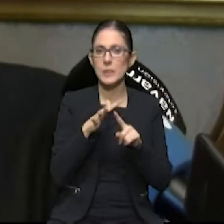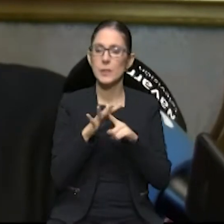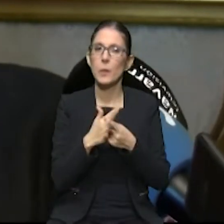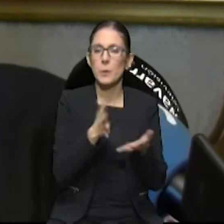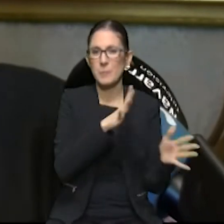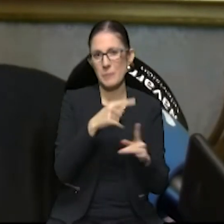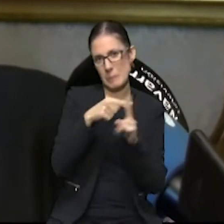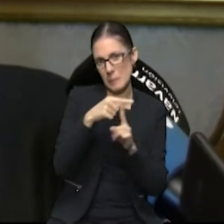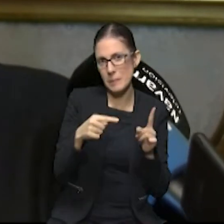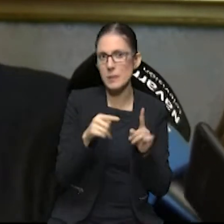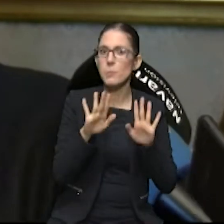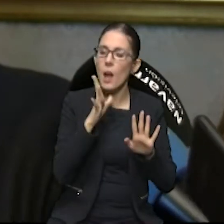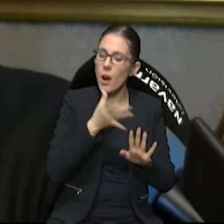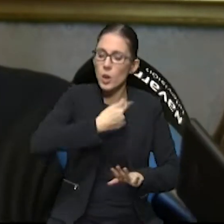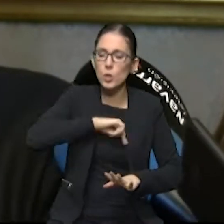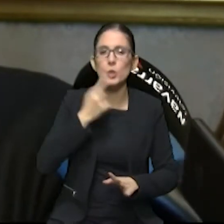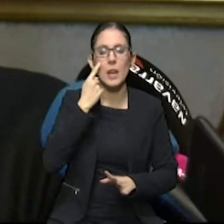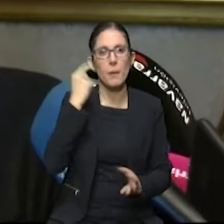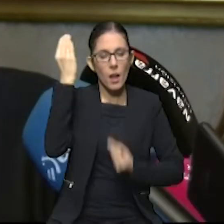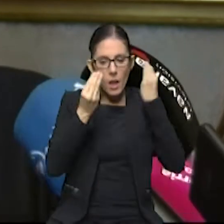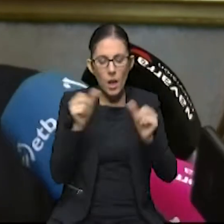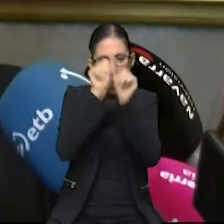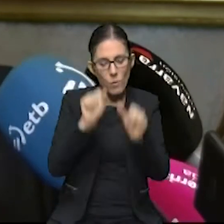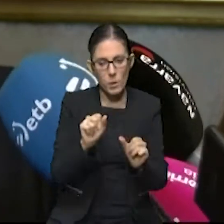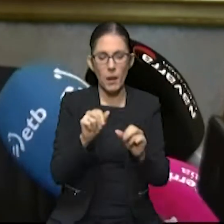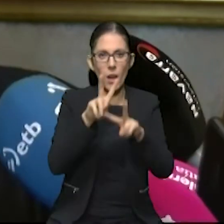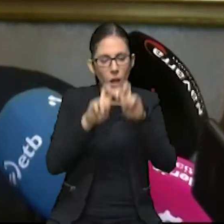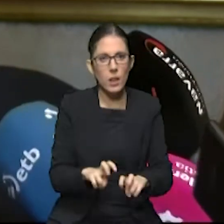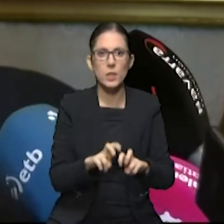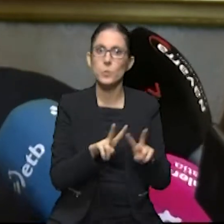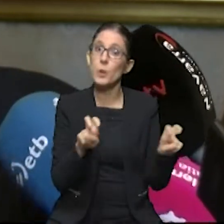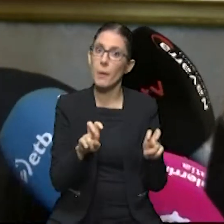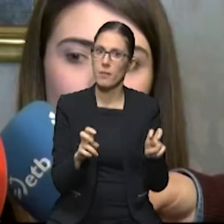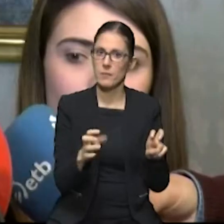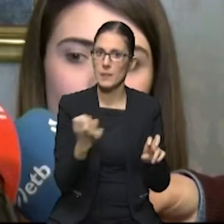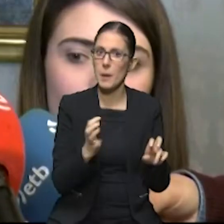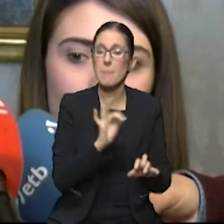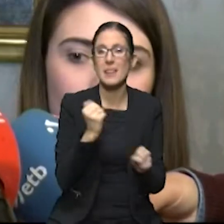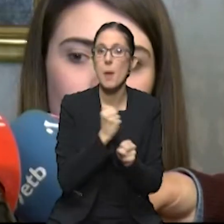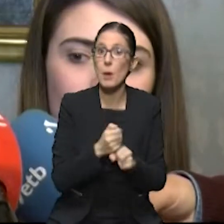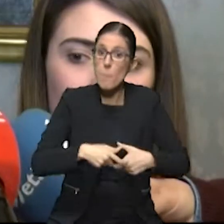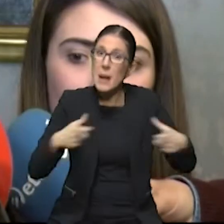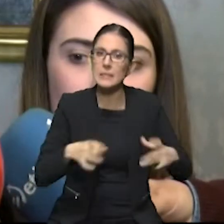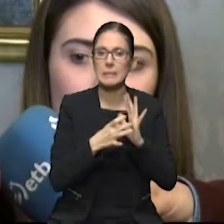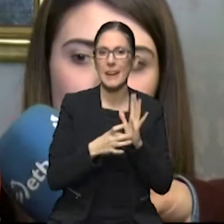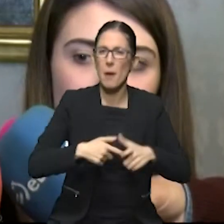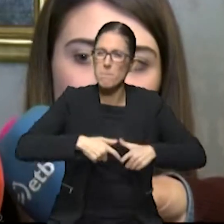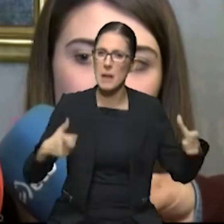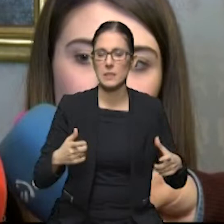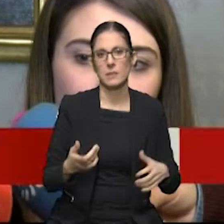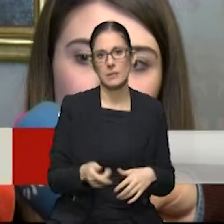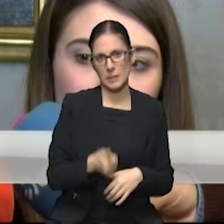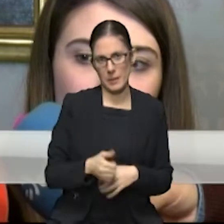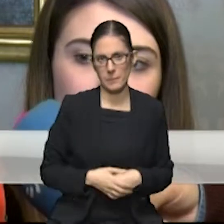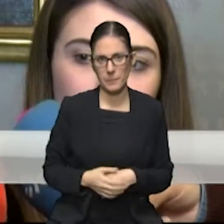un buen diagnóstico y que seamos capaces de aceptar en la política efectiva de empleo para crear más empleo y de más calidad. Y puede haber discusiones en cuanto